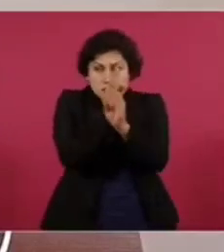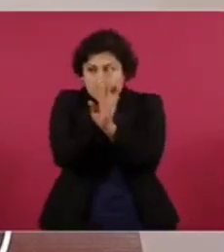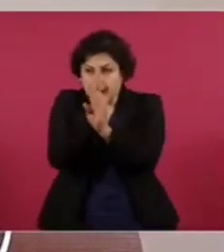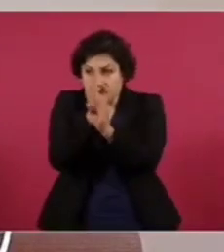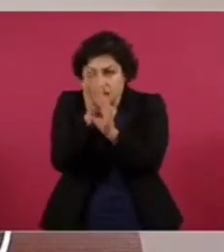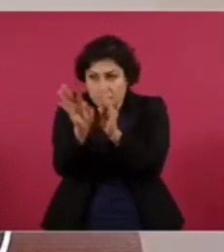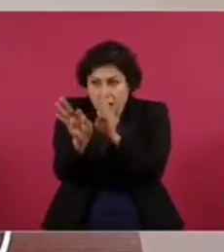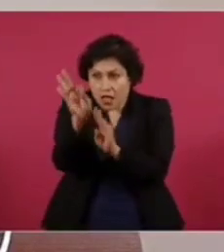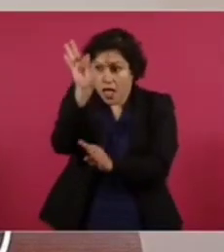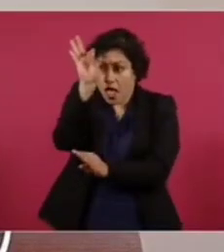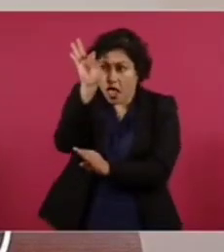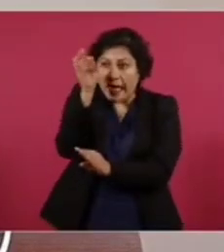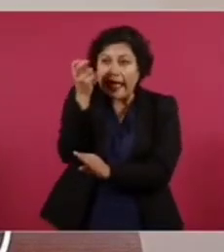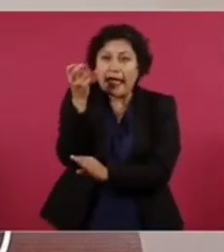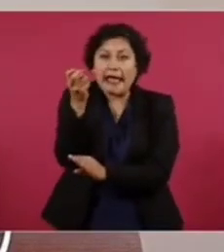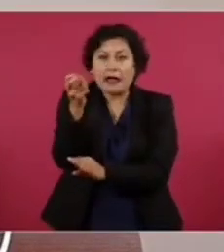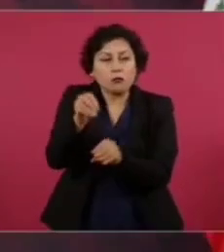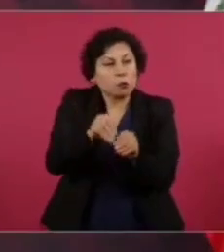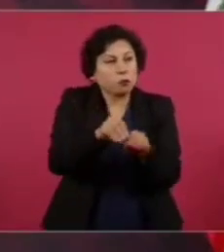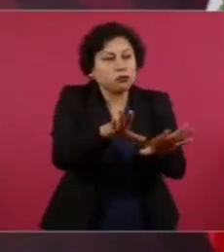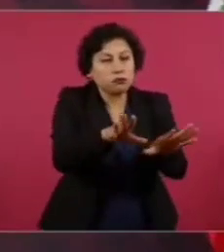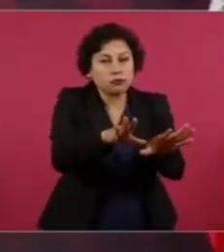viga en el propio.